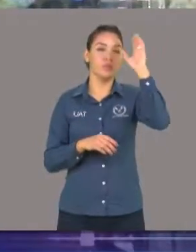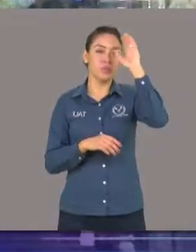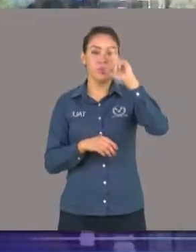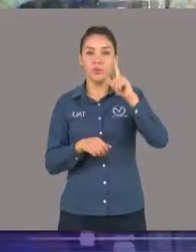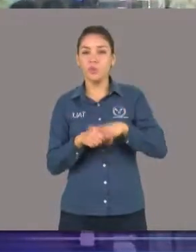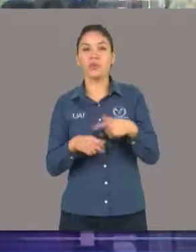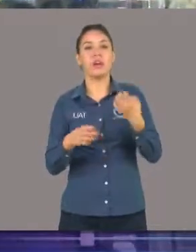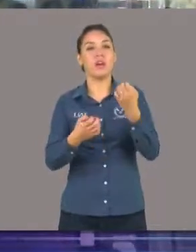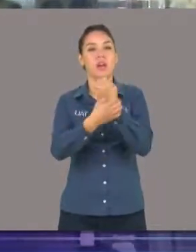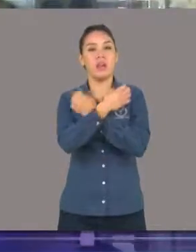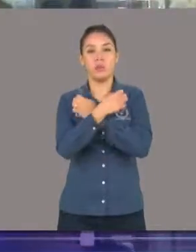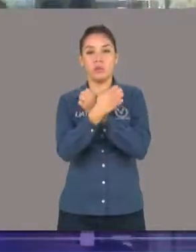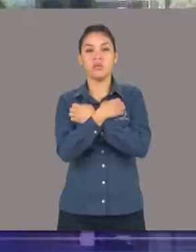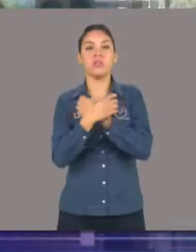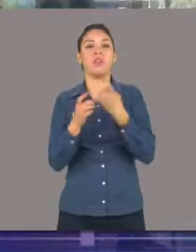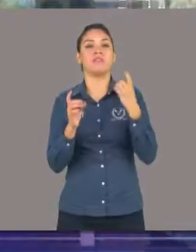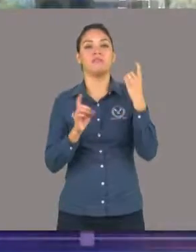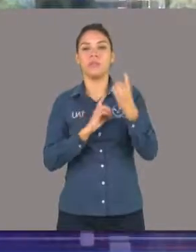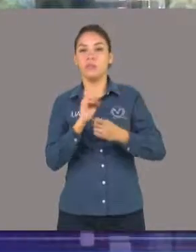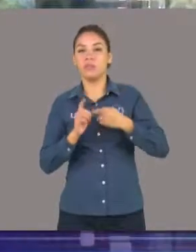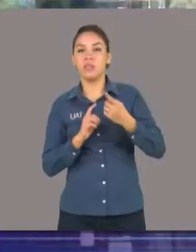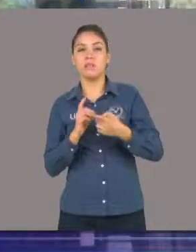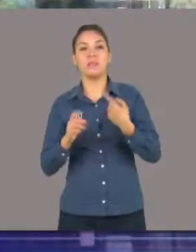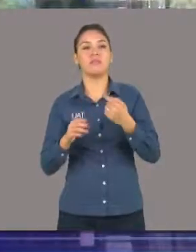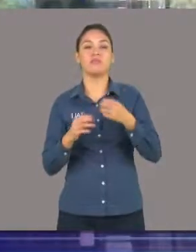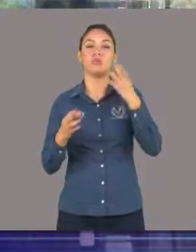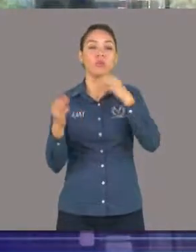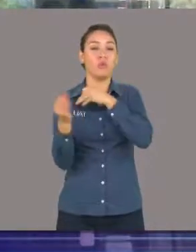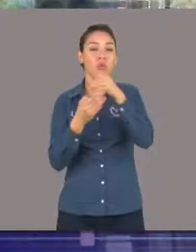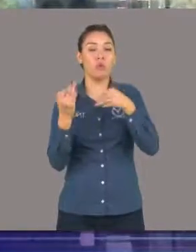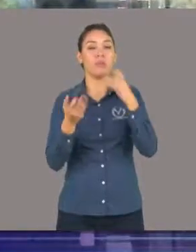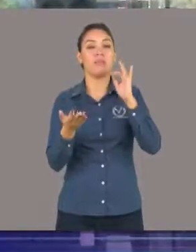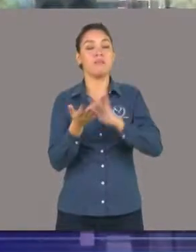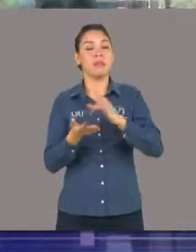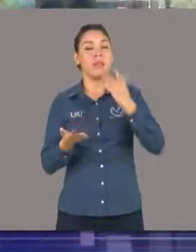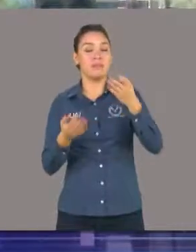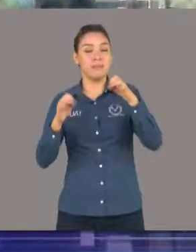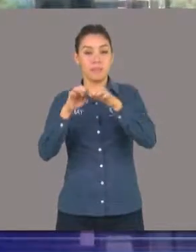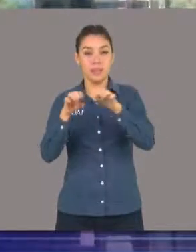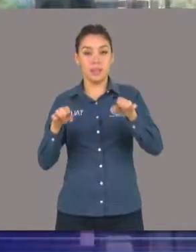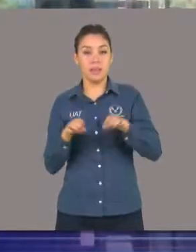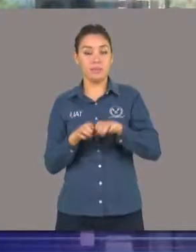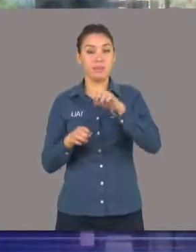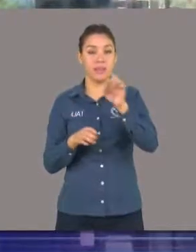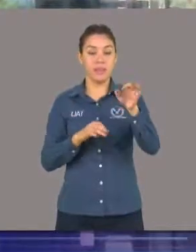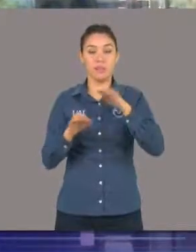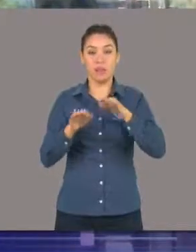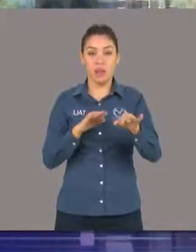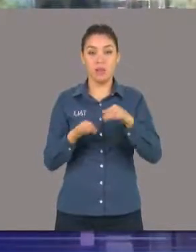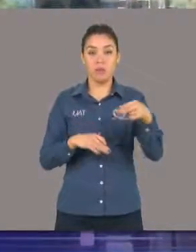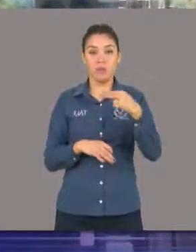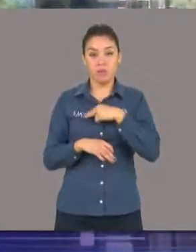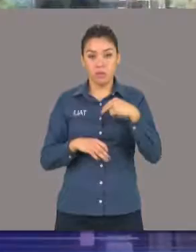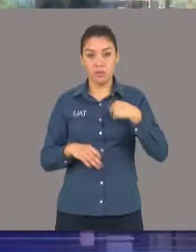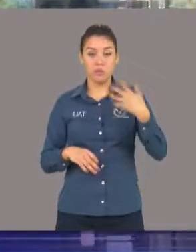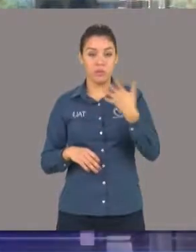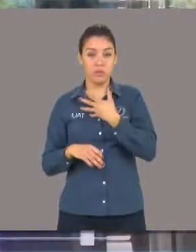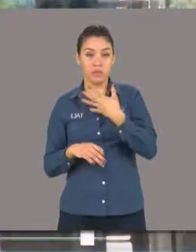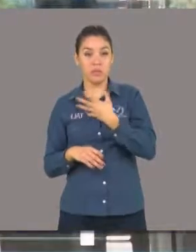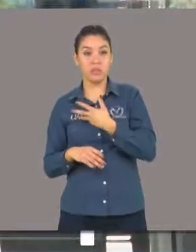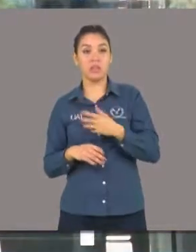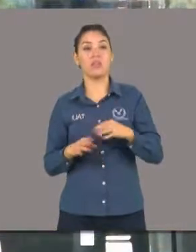educativas, deportivas y pues gracias a ese gran equipo de trabajo con el que contamos,